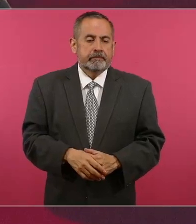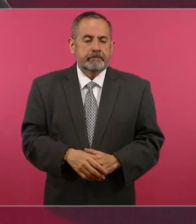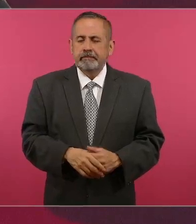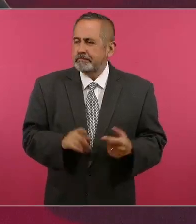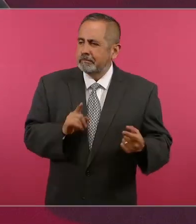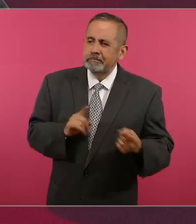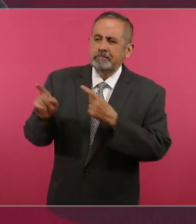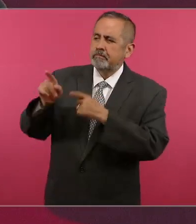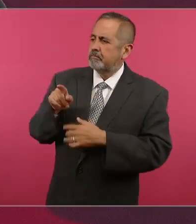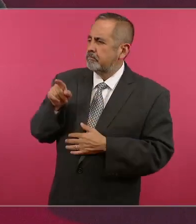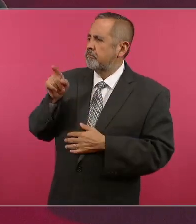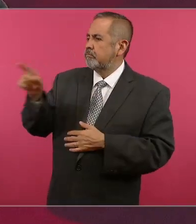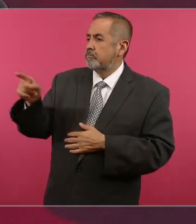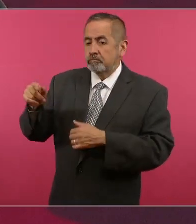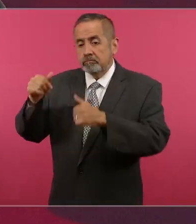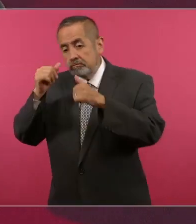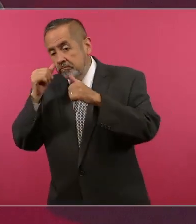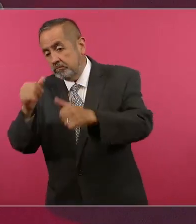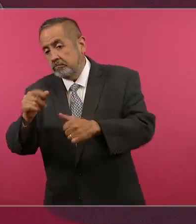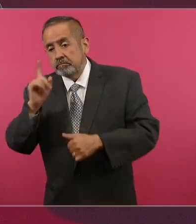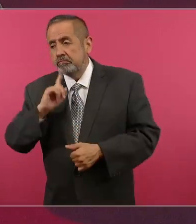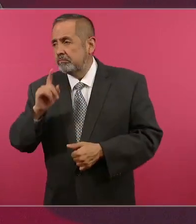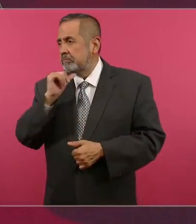nosotros no atendíamos